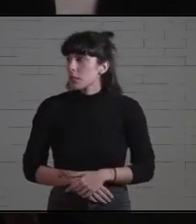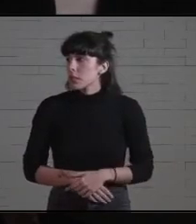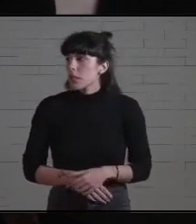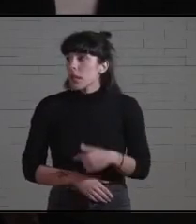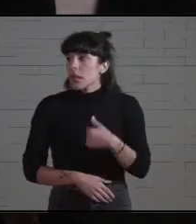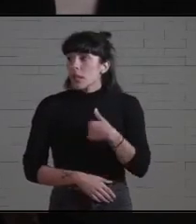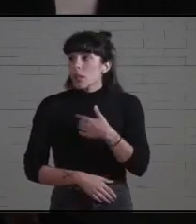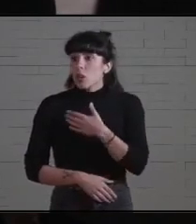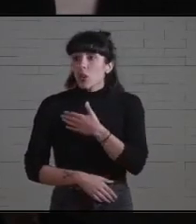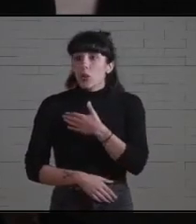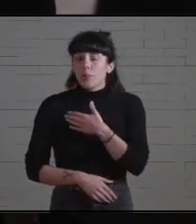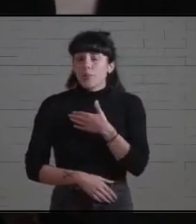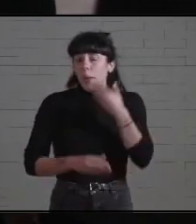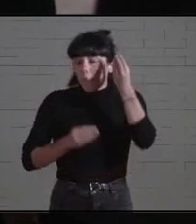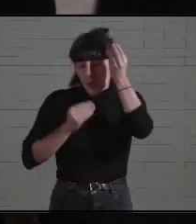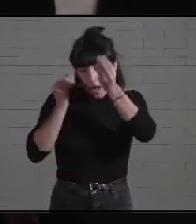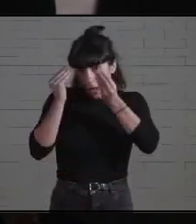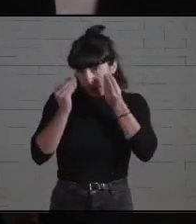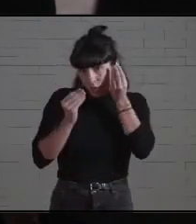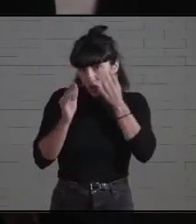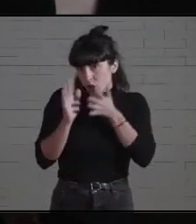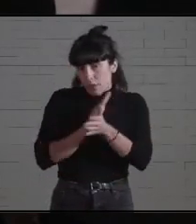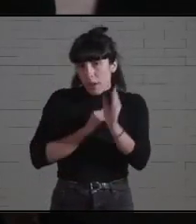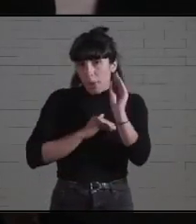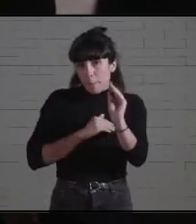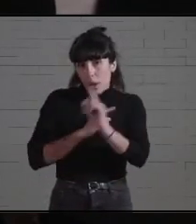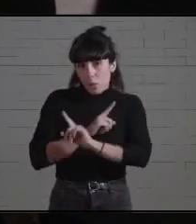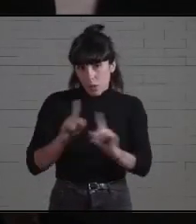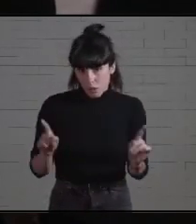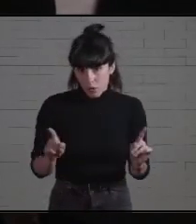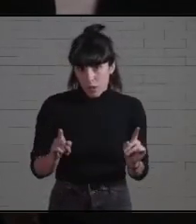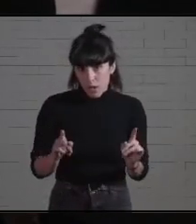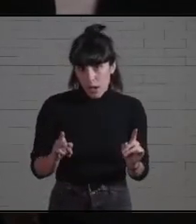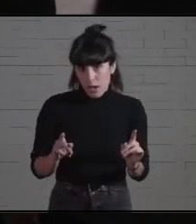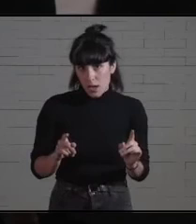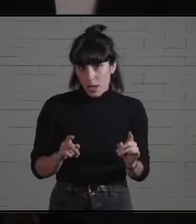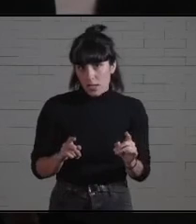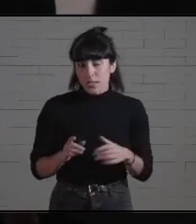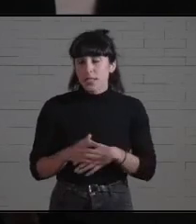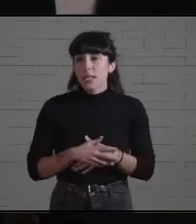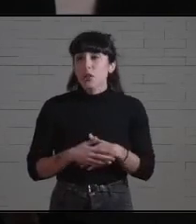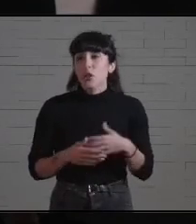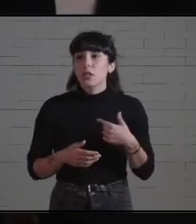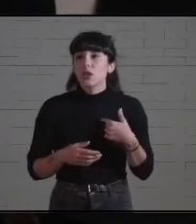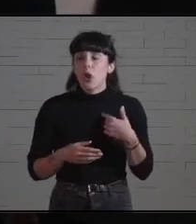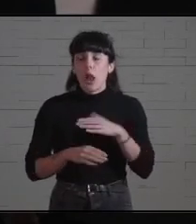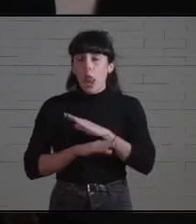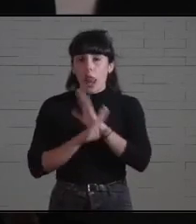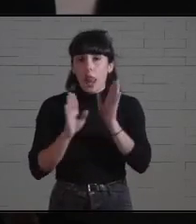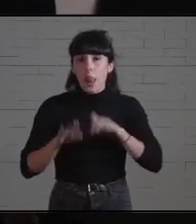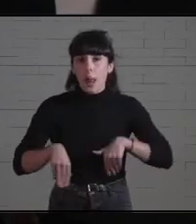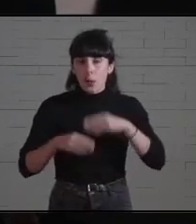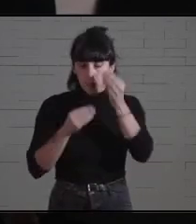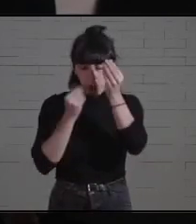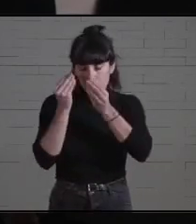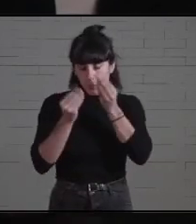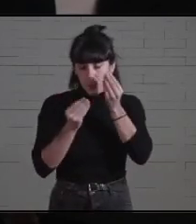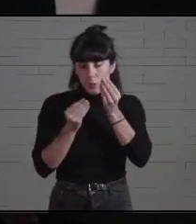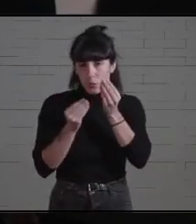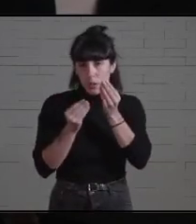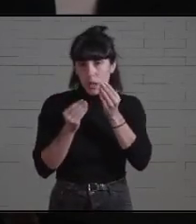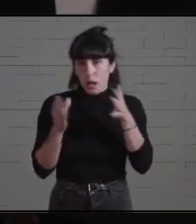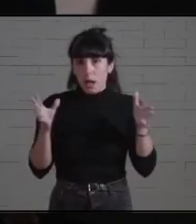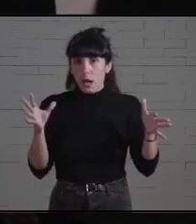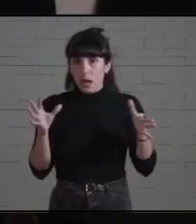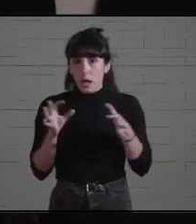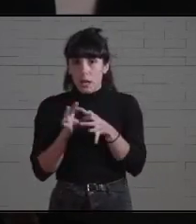una reflexión simplemente, bueno, varias reflexiones me han venido a la cabeza, pero la última que se me ha quedado, muy ligada a